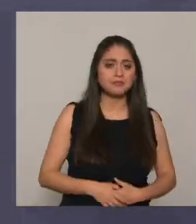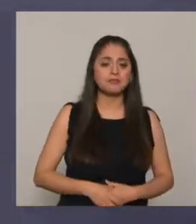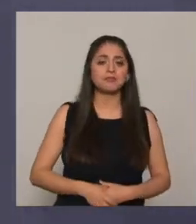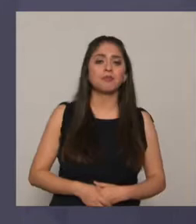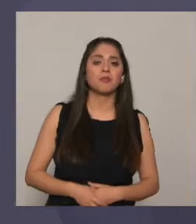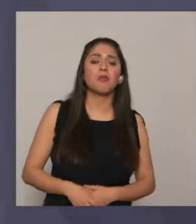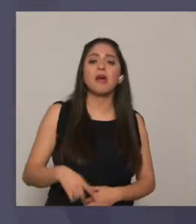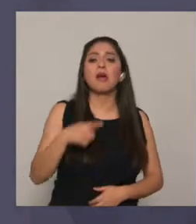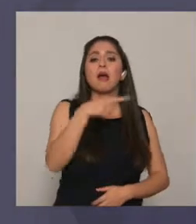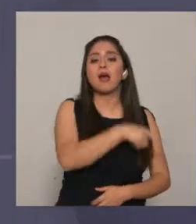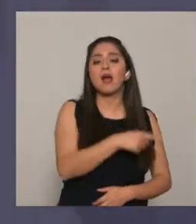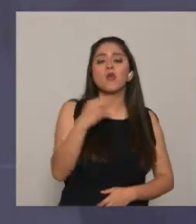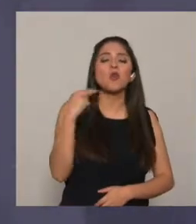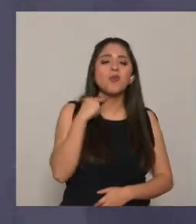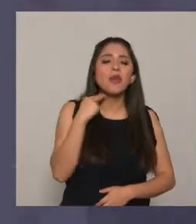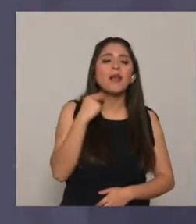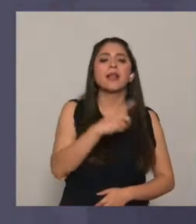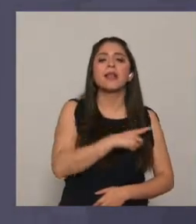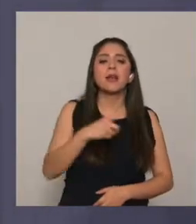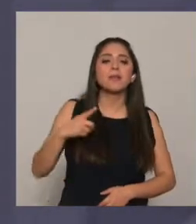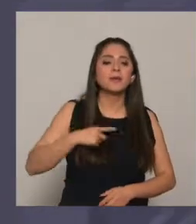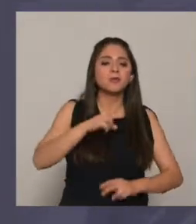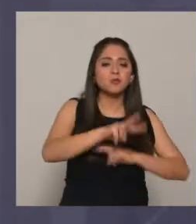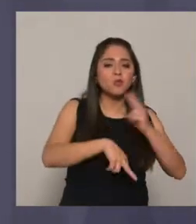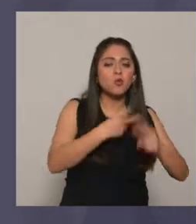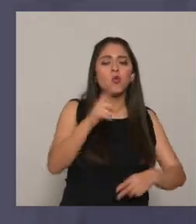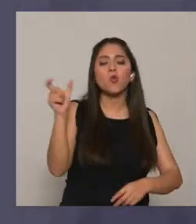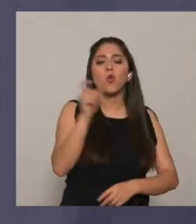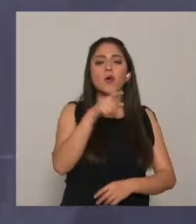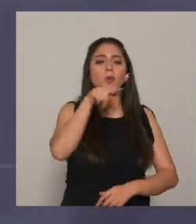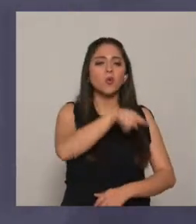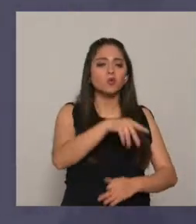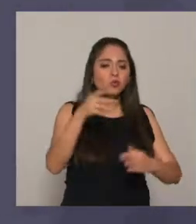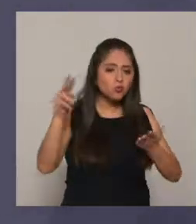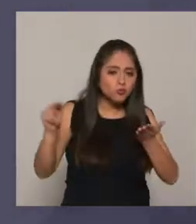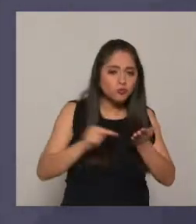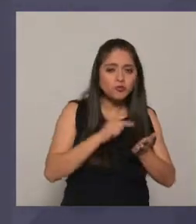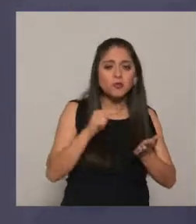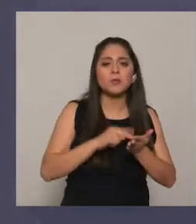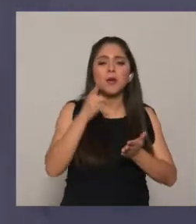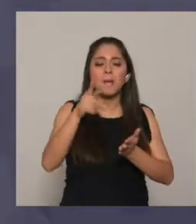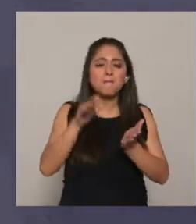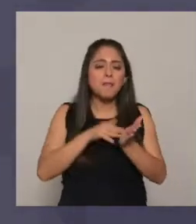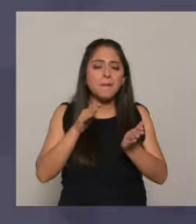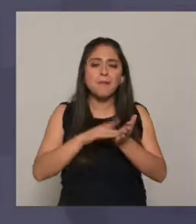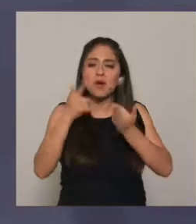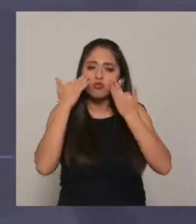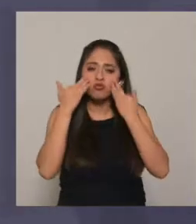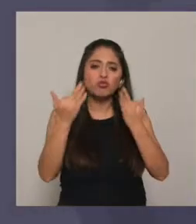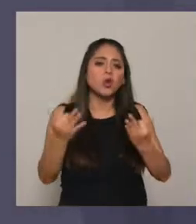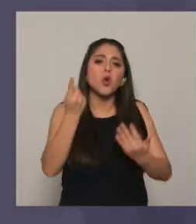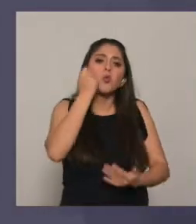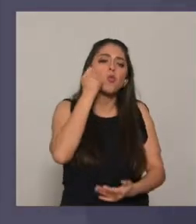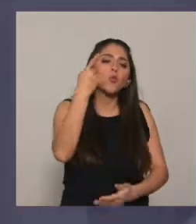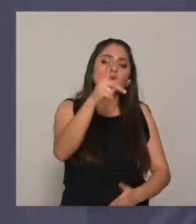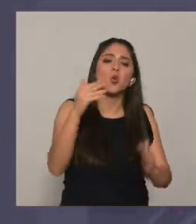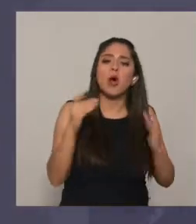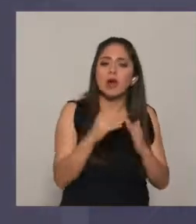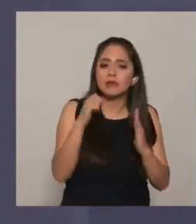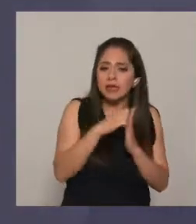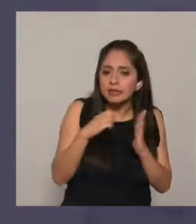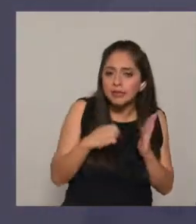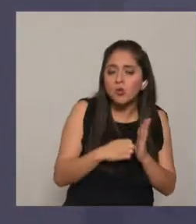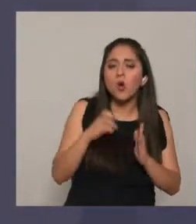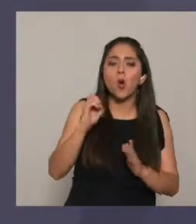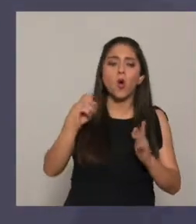por ejemplo, hay que firmar ante notario tal documento, ya sea la escritura de nuestra casa o cualquier, por ejemplo,